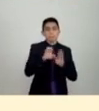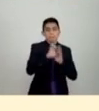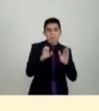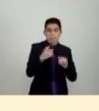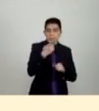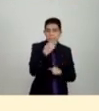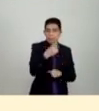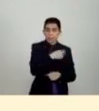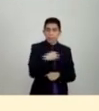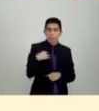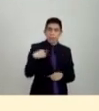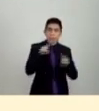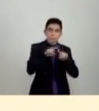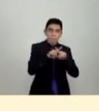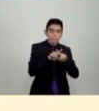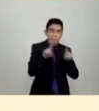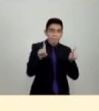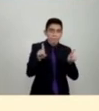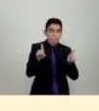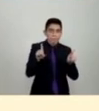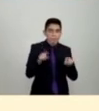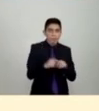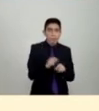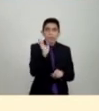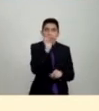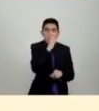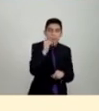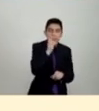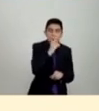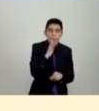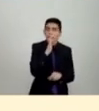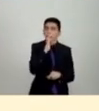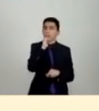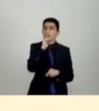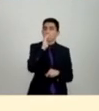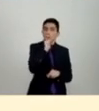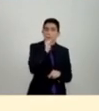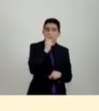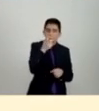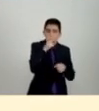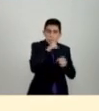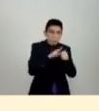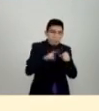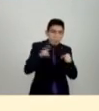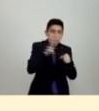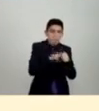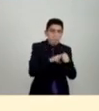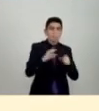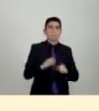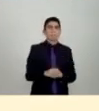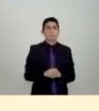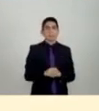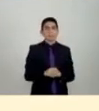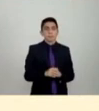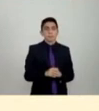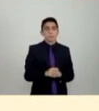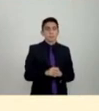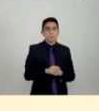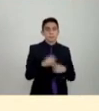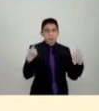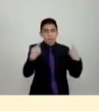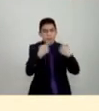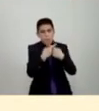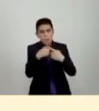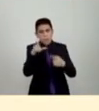éramos diferentes, no teníamos oxígeno para vivir. Y esto fue natural, no, ni siquiera fue en contradicción que yo